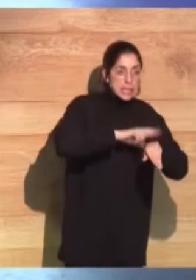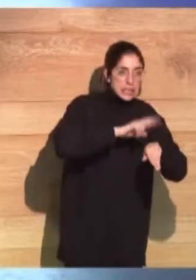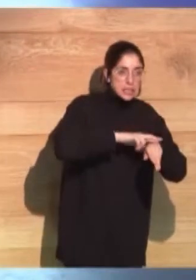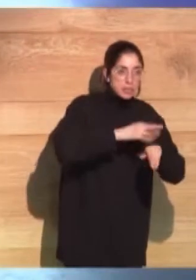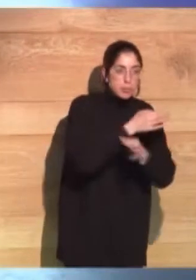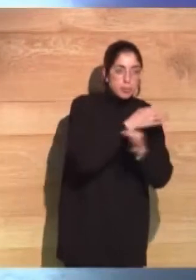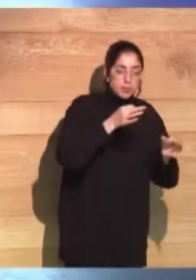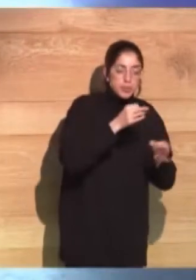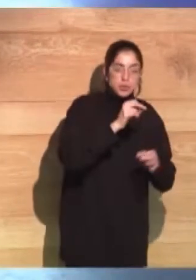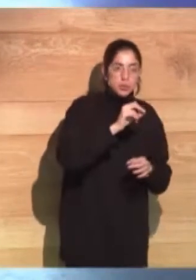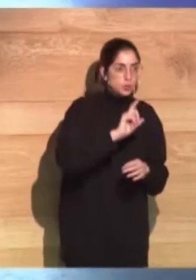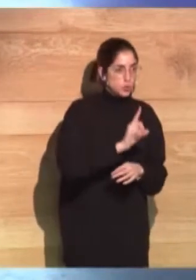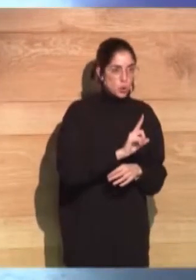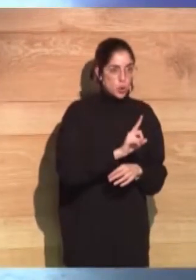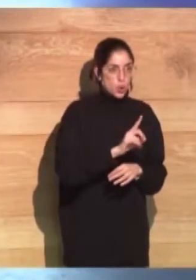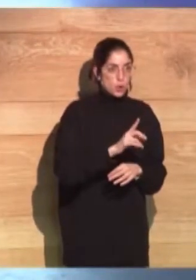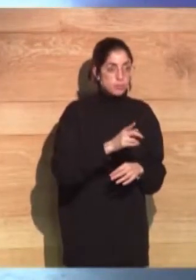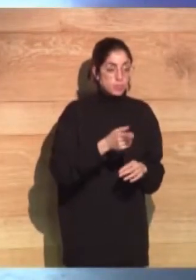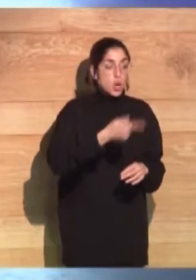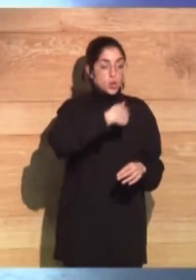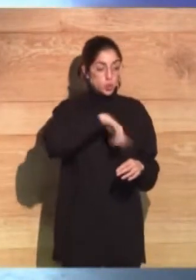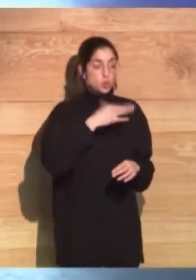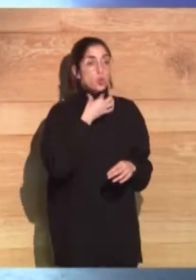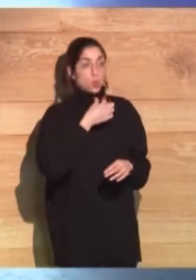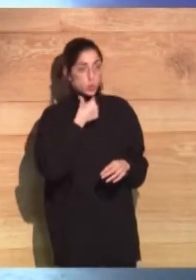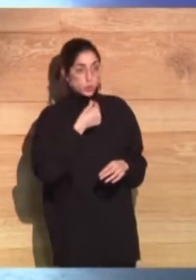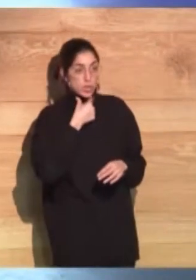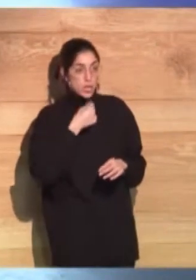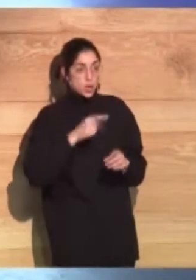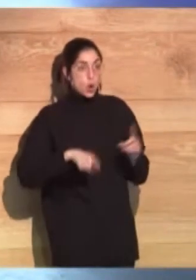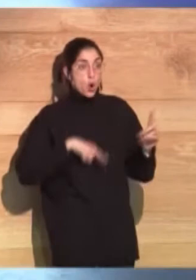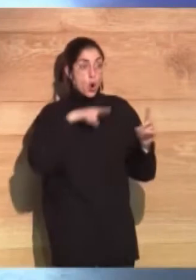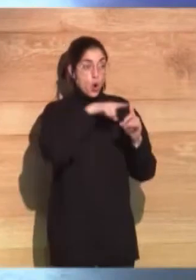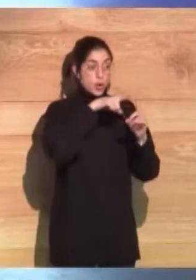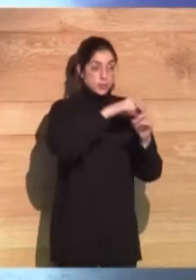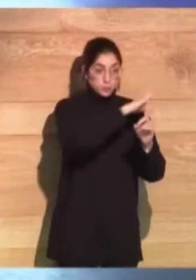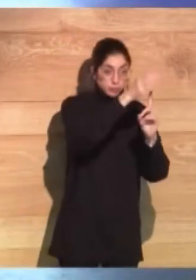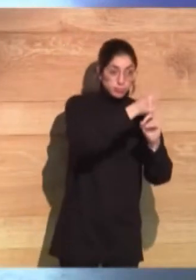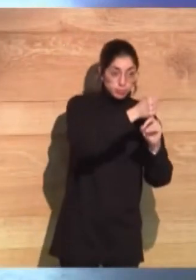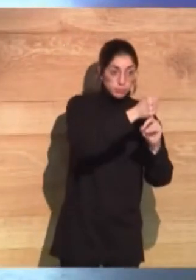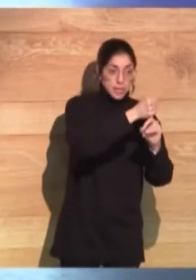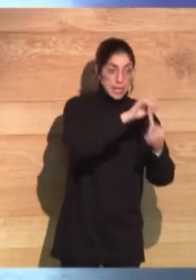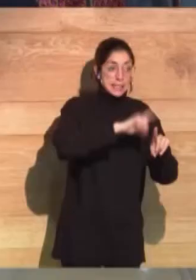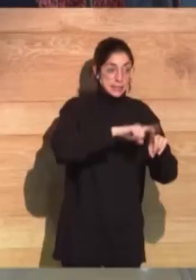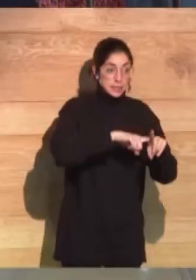adecuado que nos gustaría tener para llegar a los objetivos en tiempo adecuado, pero no se puede parar